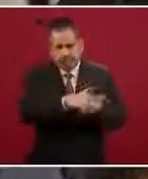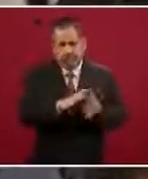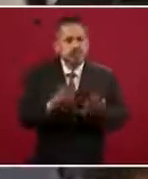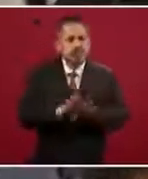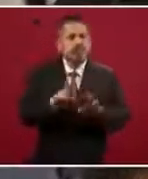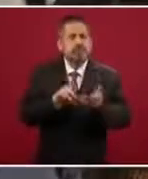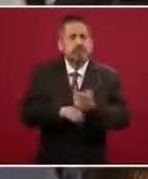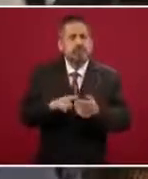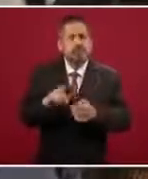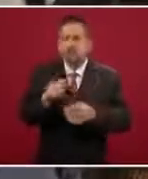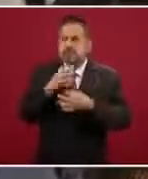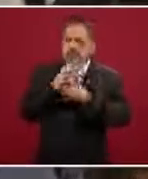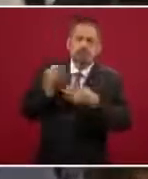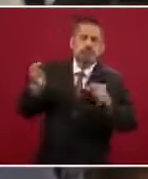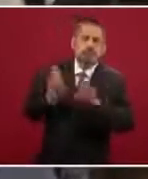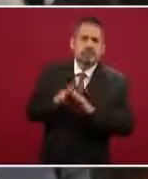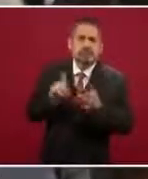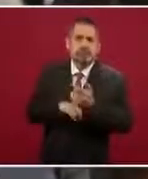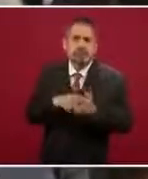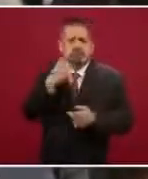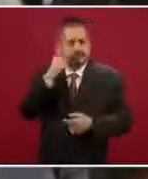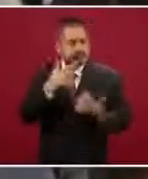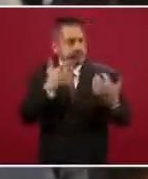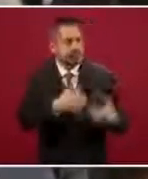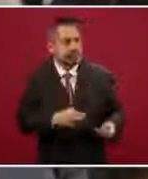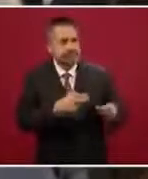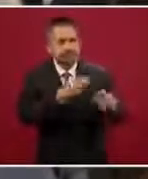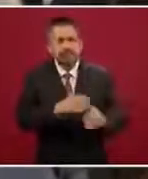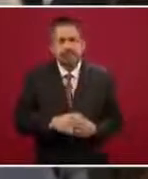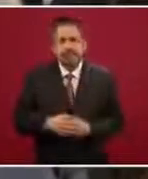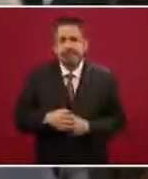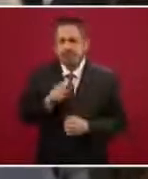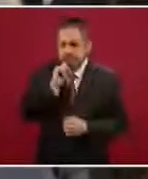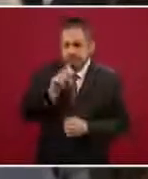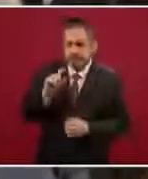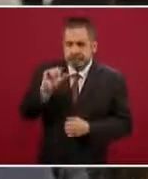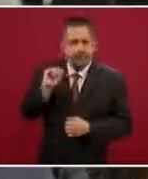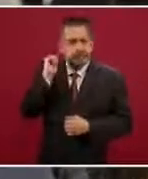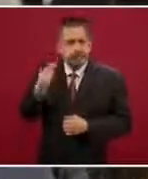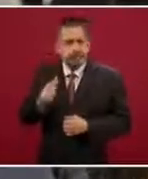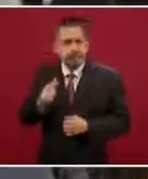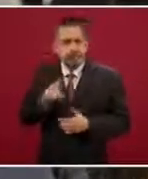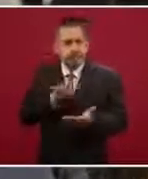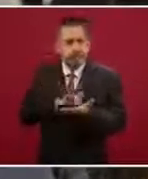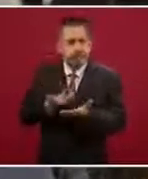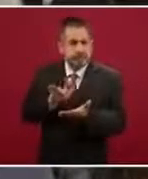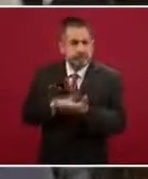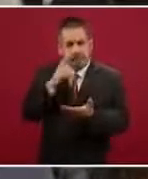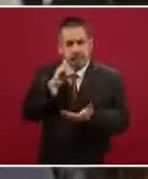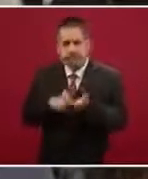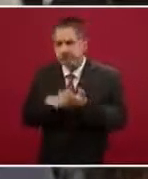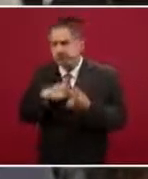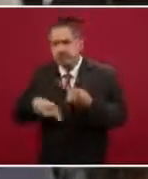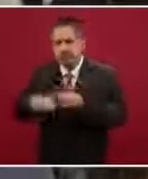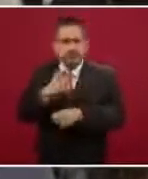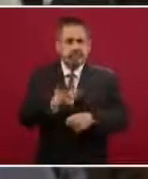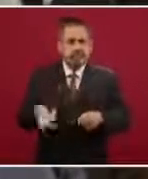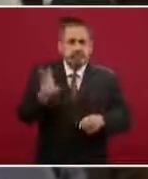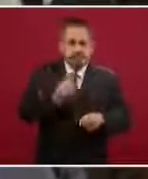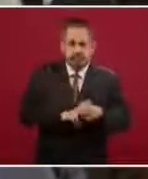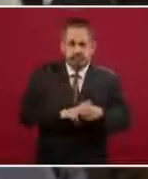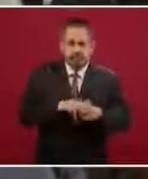así, ¿cuándo se anunciaría de estímulos para las empresas? Y si habrá algún apoyo extra de recursos para los hospitales de